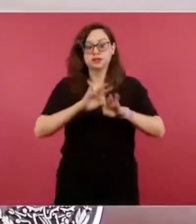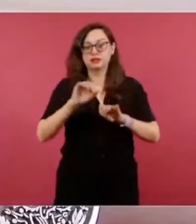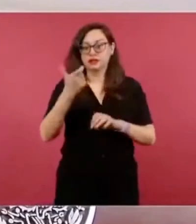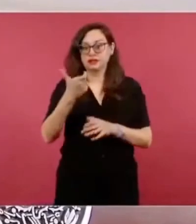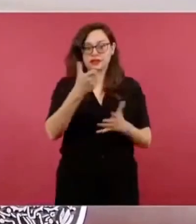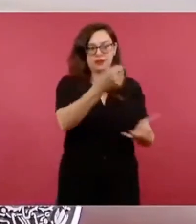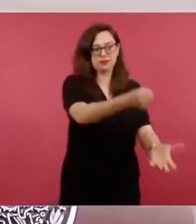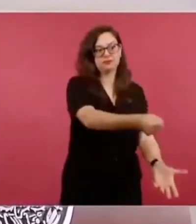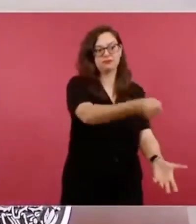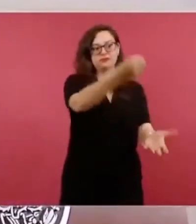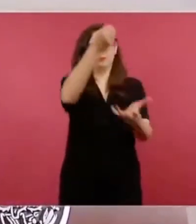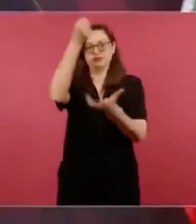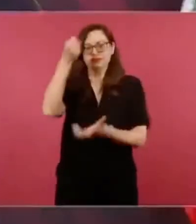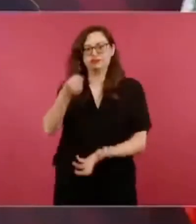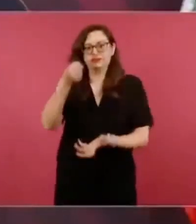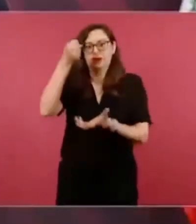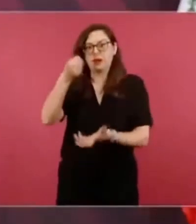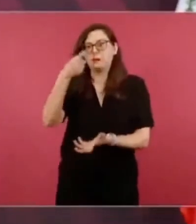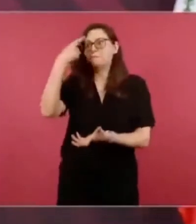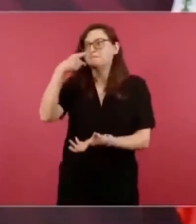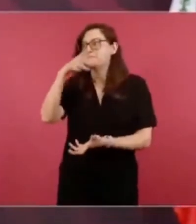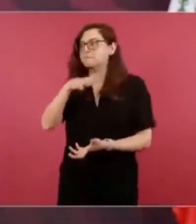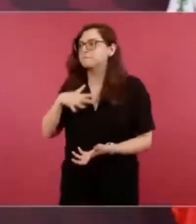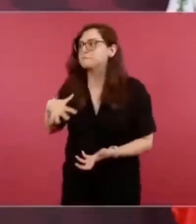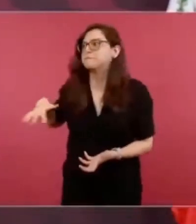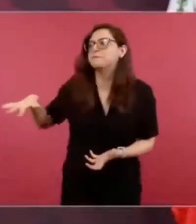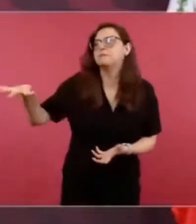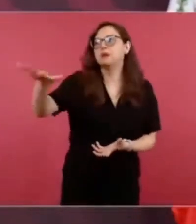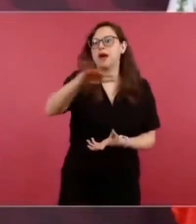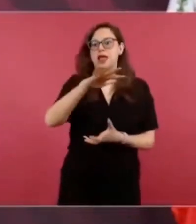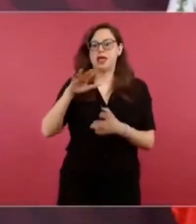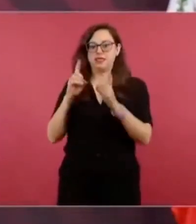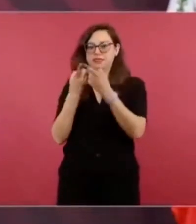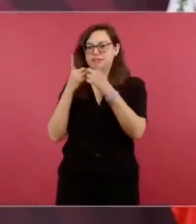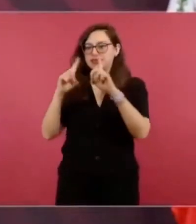Esa es una parte. Los neoliberales no creen en eso.